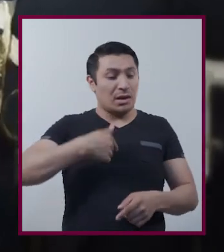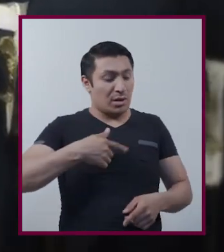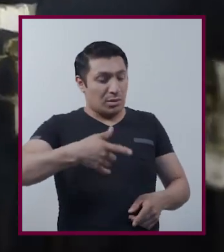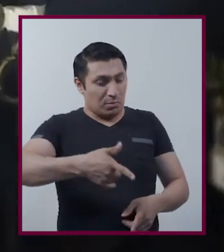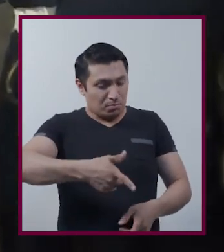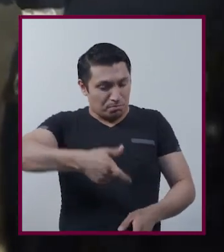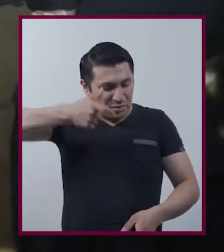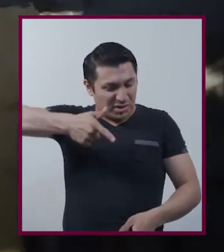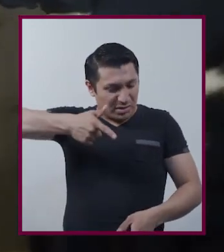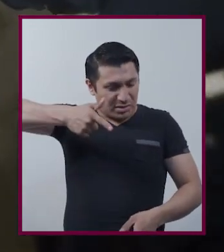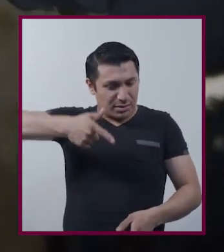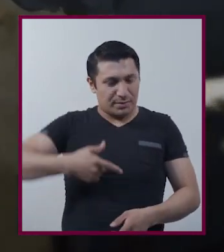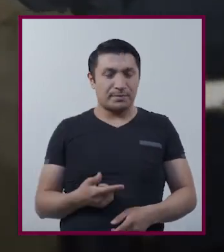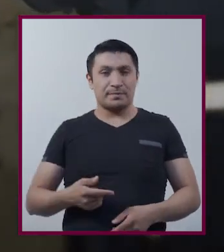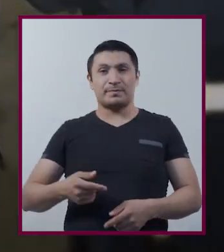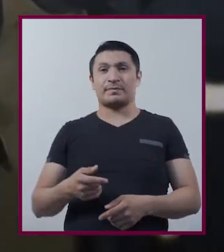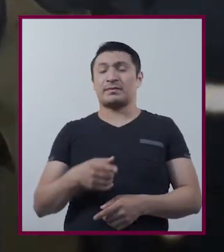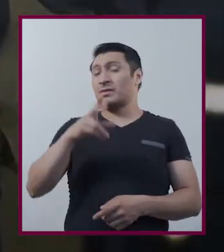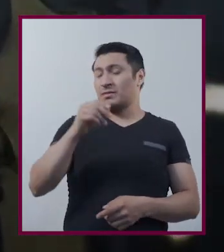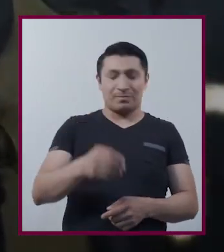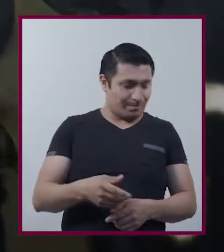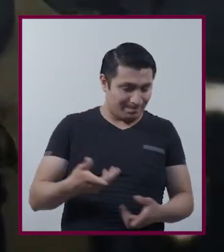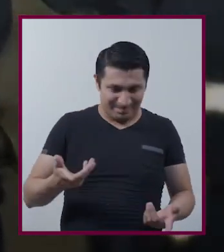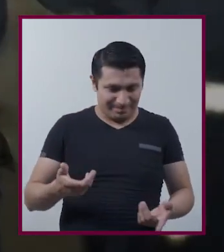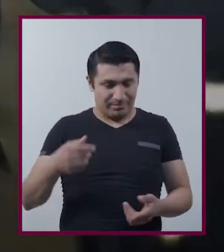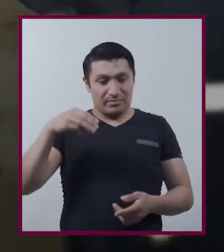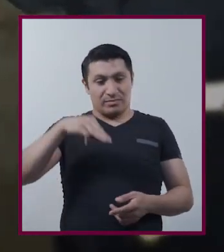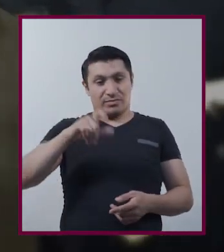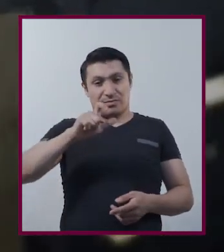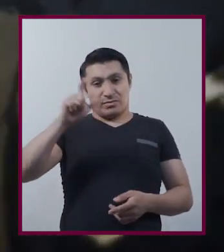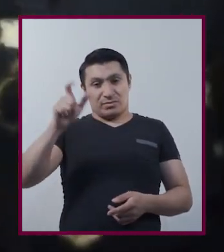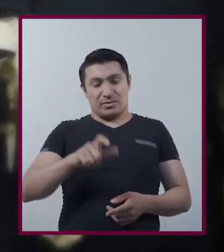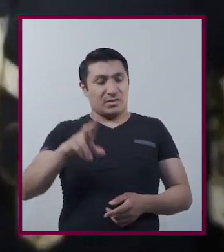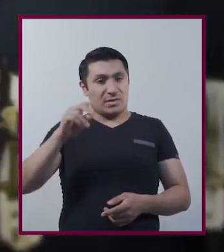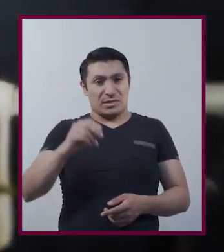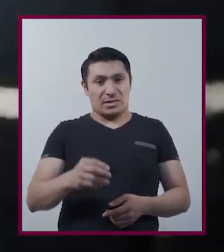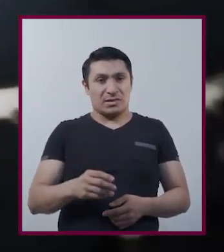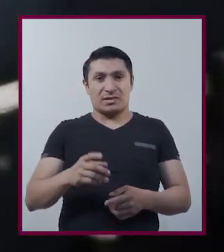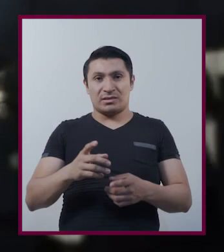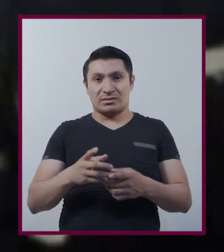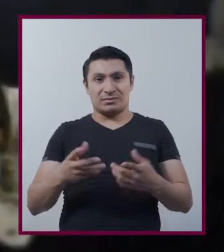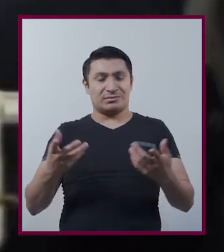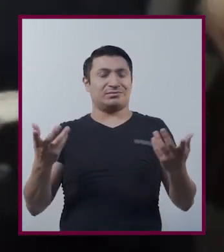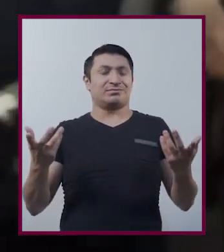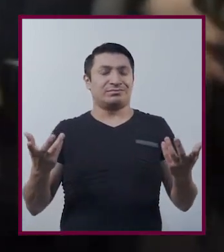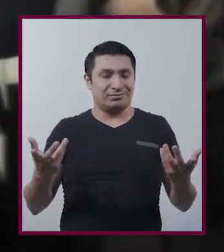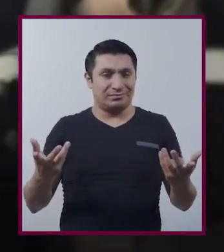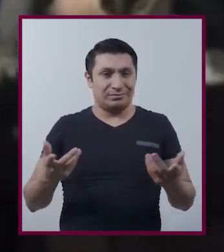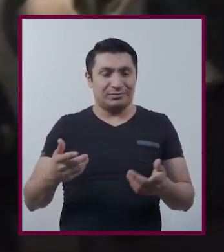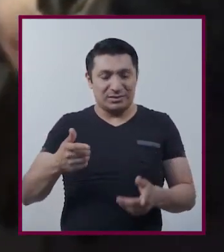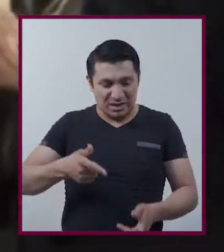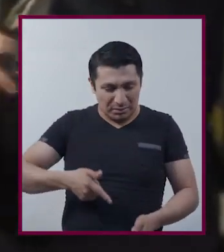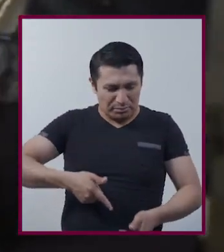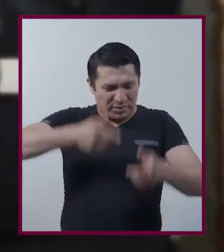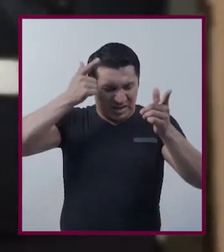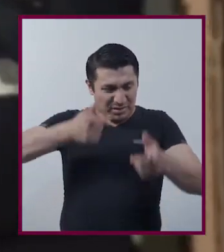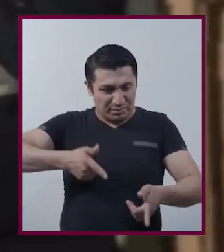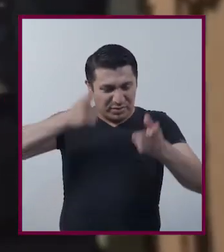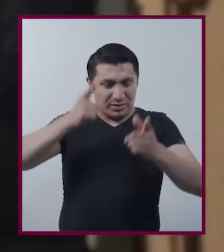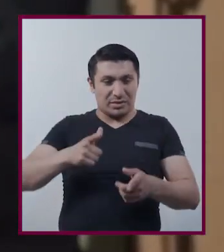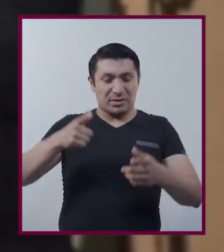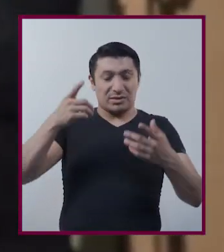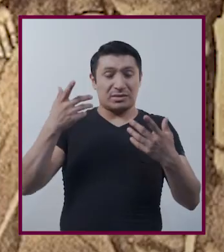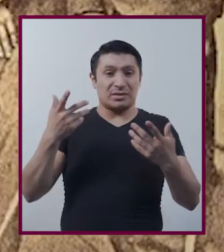orden de disparar. Yo apreté el gatillo. El tiro no salió, y a Maximiliano no se le incendió la levita. El tiro